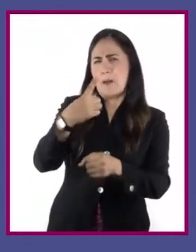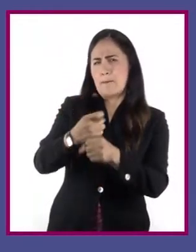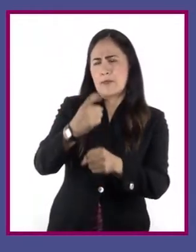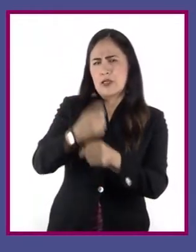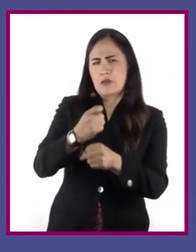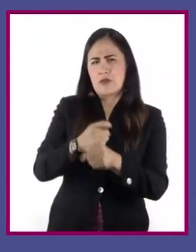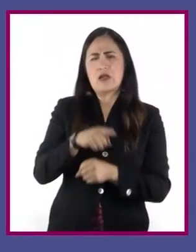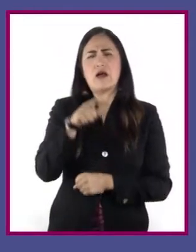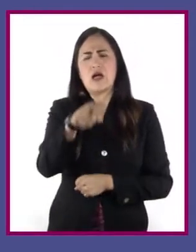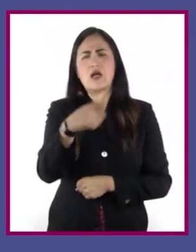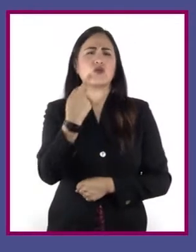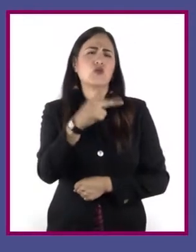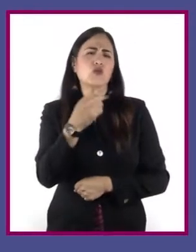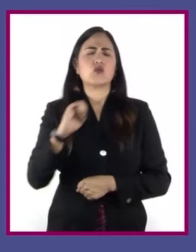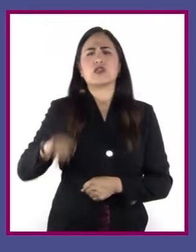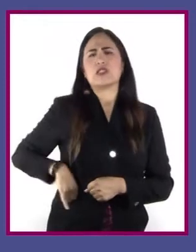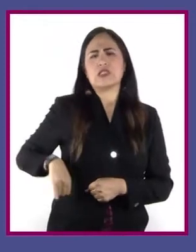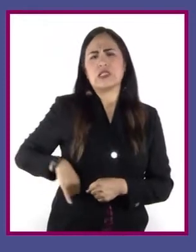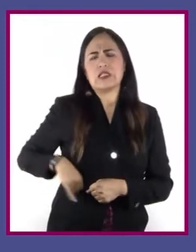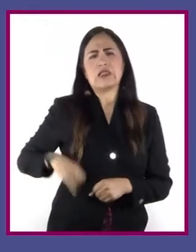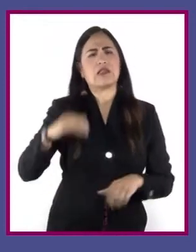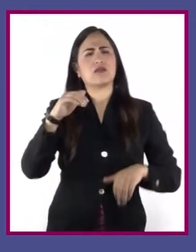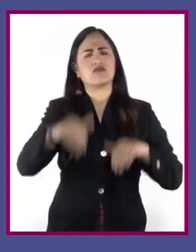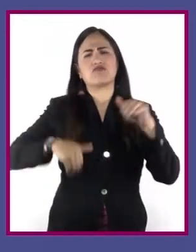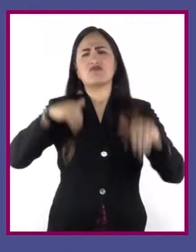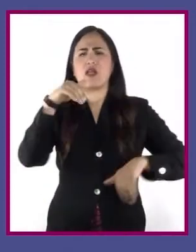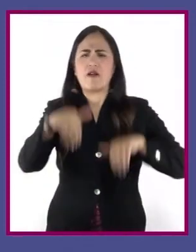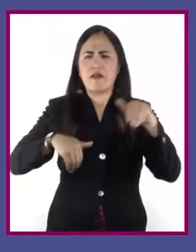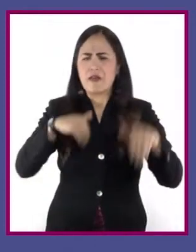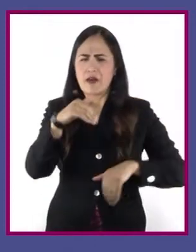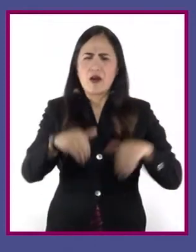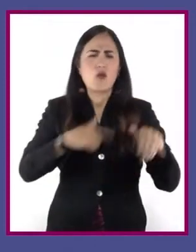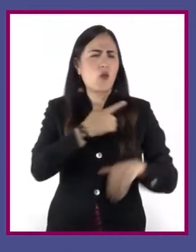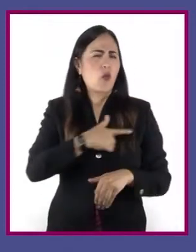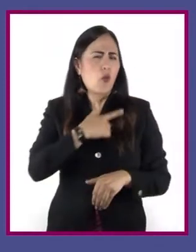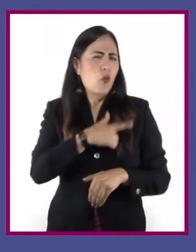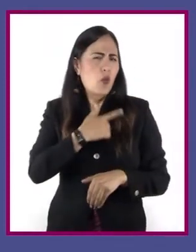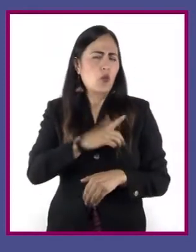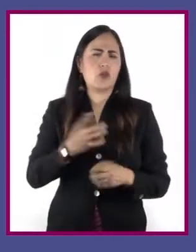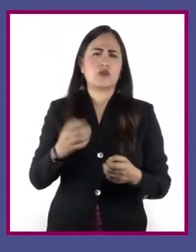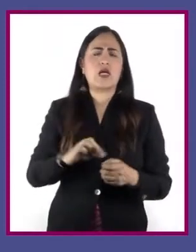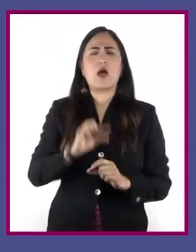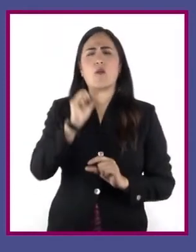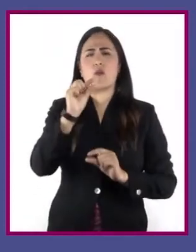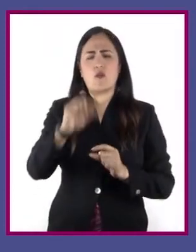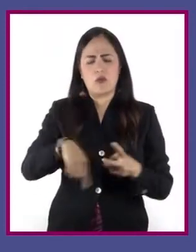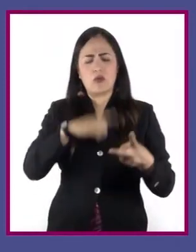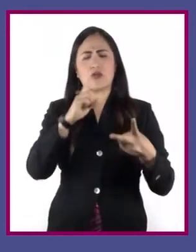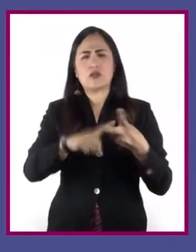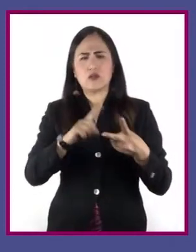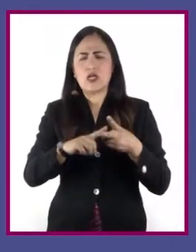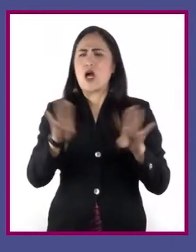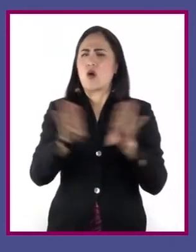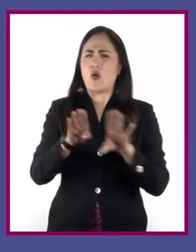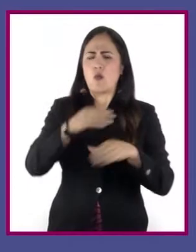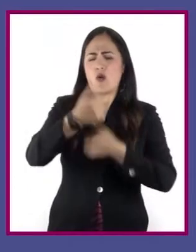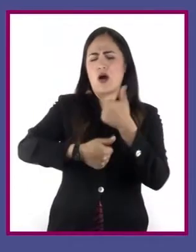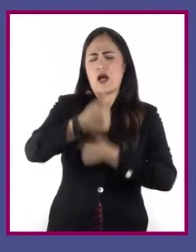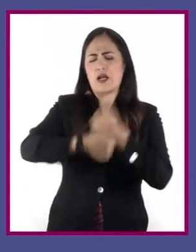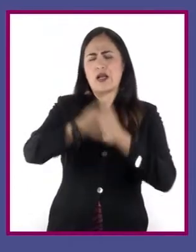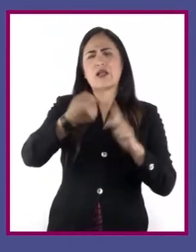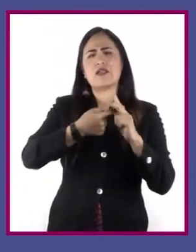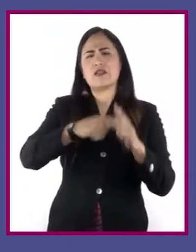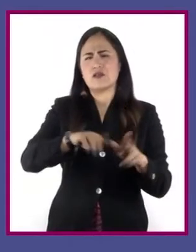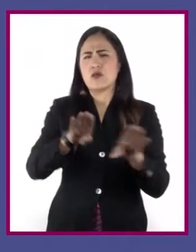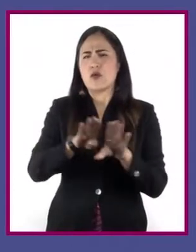habla de sus intereses por nadar y en la segunda respuesta señala cómo se empezó a involucrar en las competencias. Muy